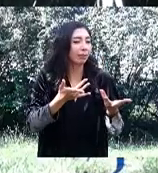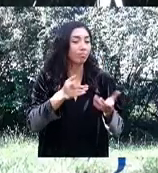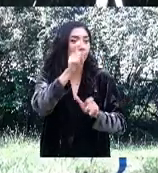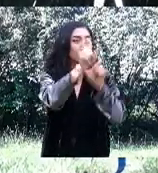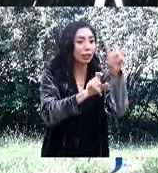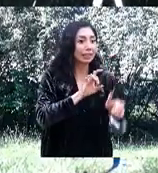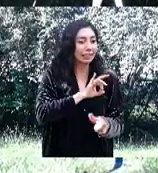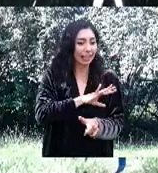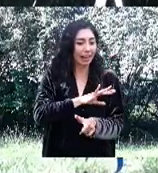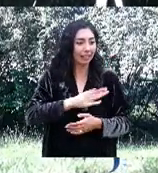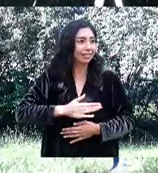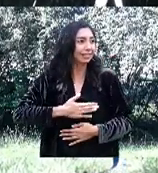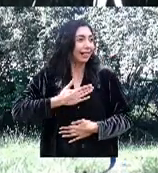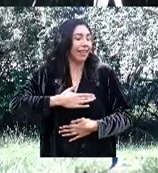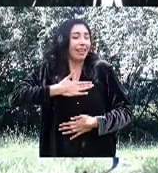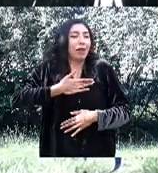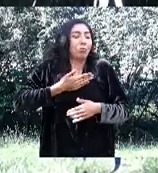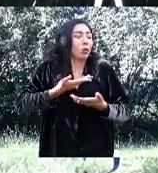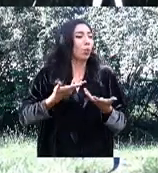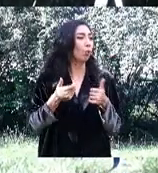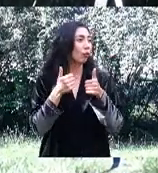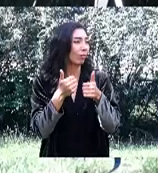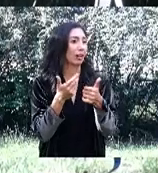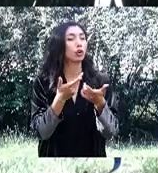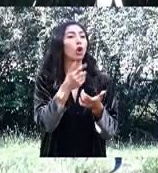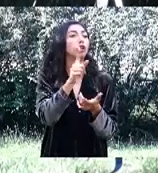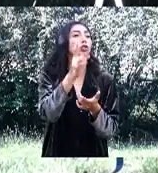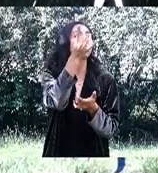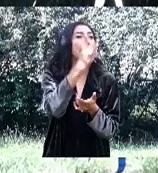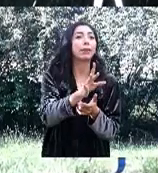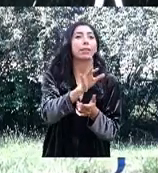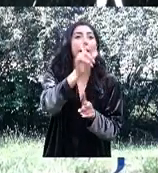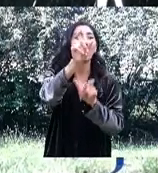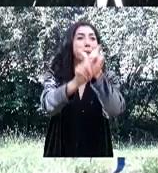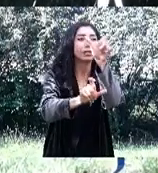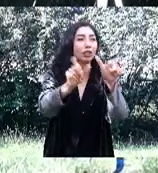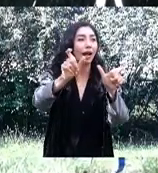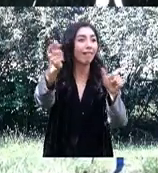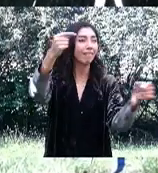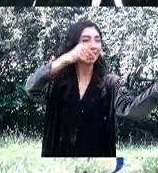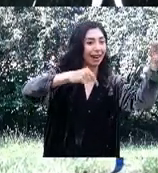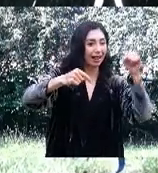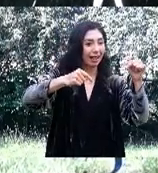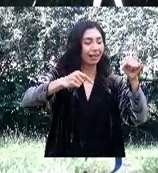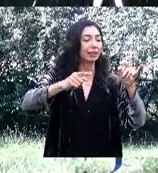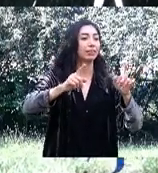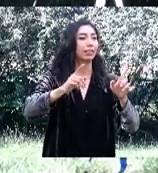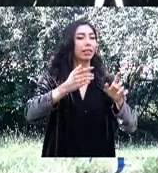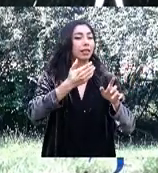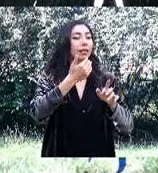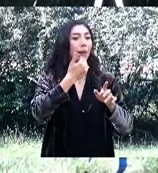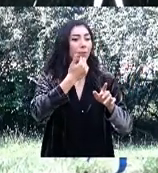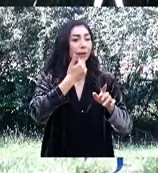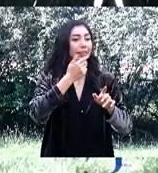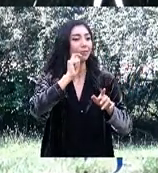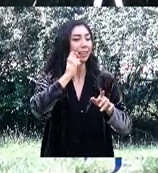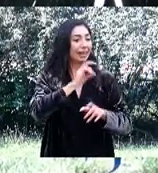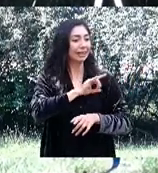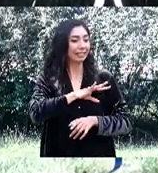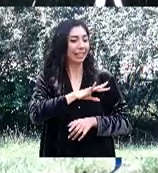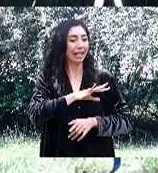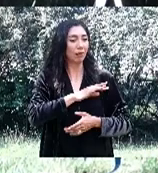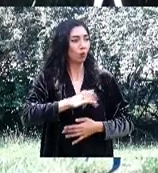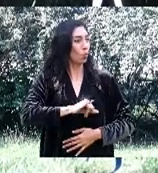los chilenos no solo a los que vienen eh es un patrimonio de autoestima para nuestro país